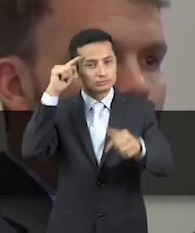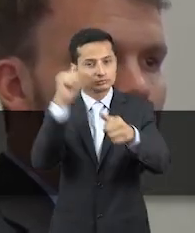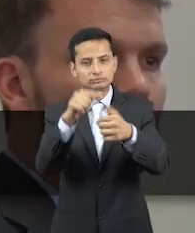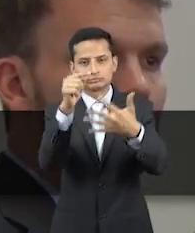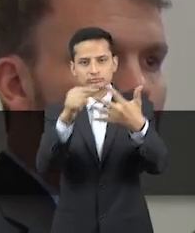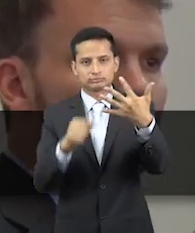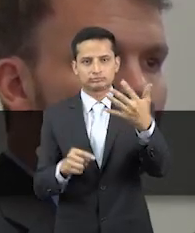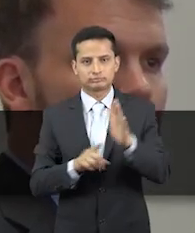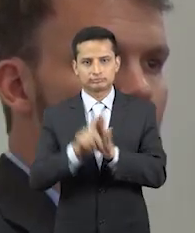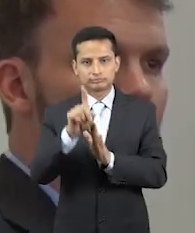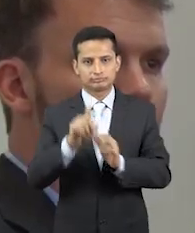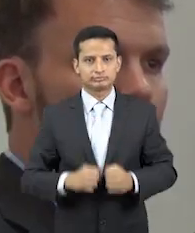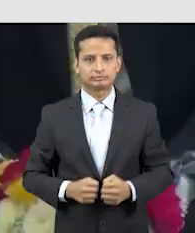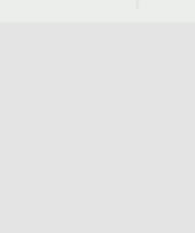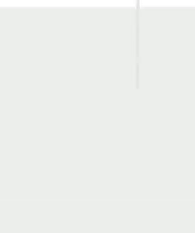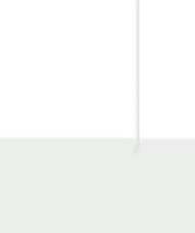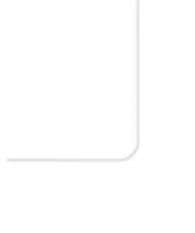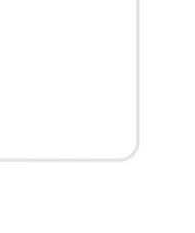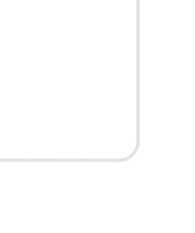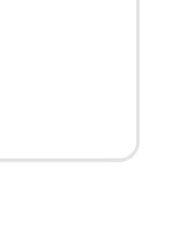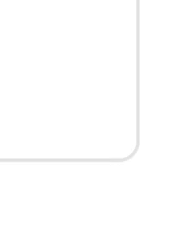de Desarrollo Sostenible.